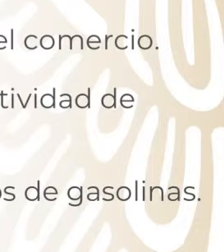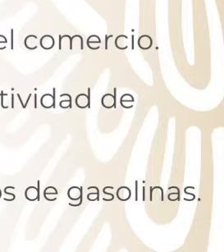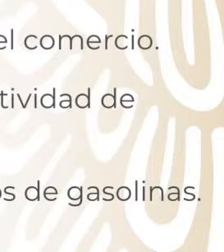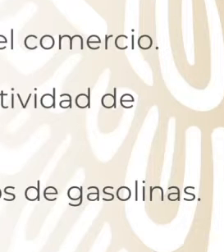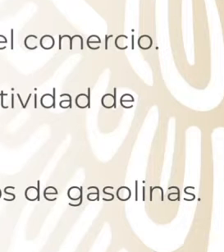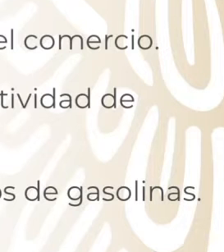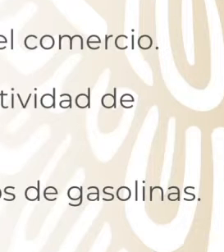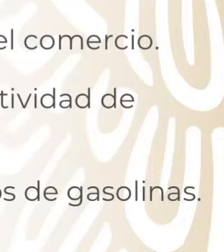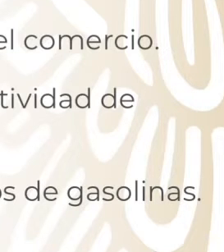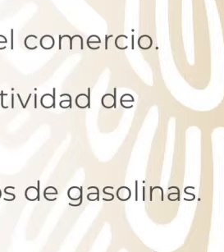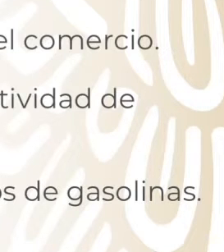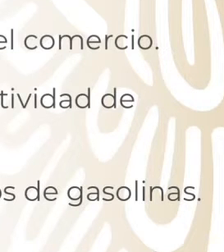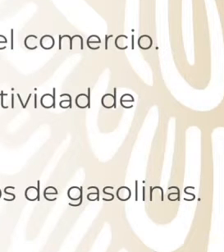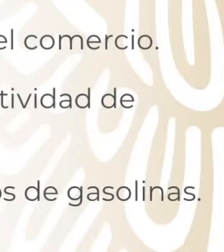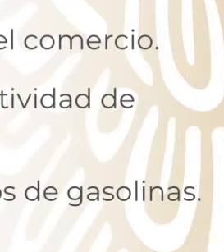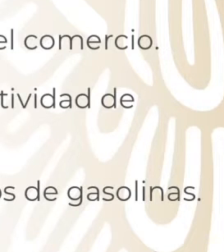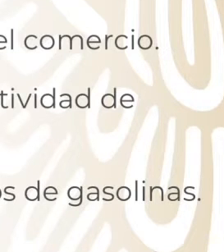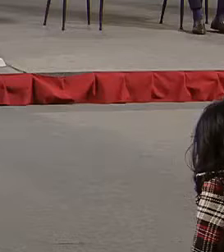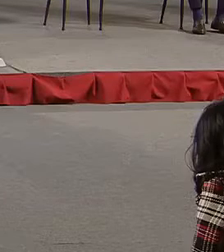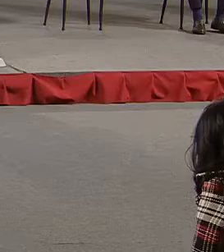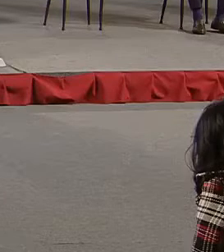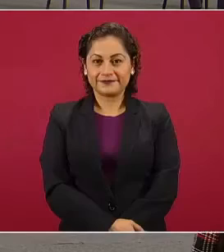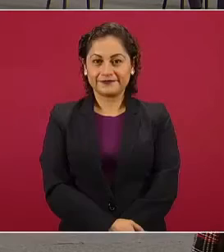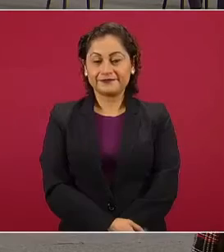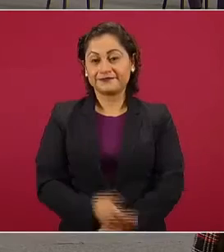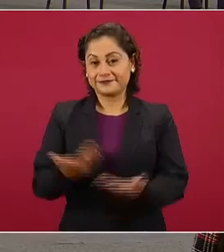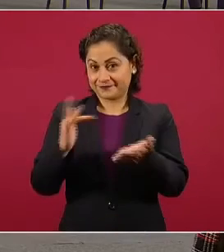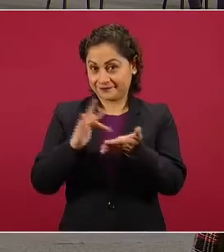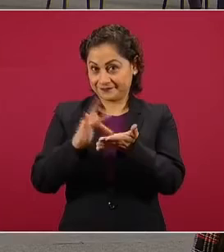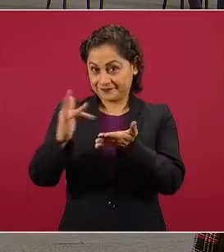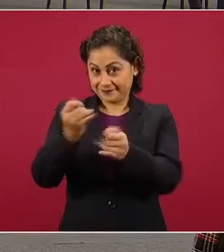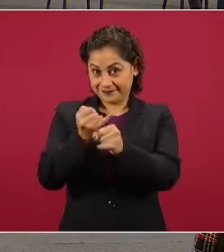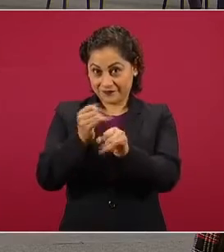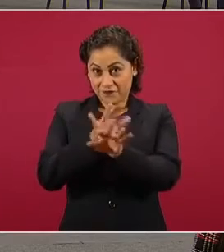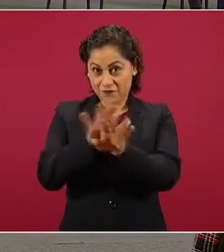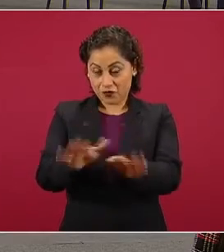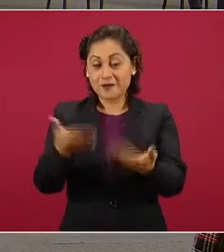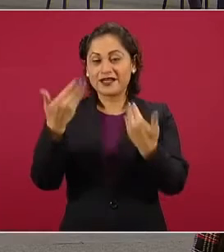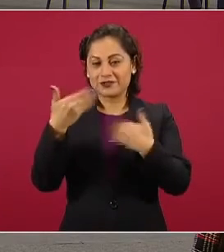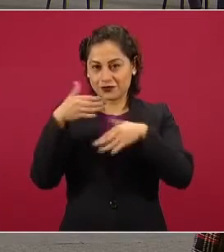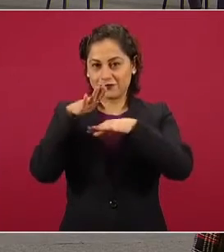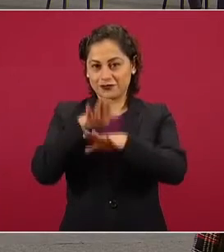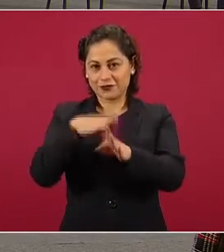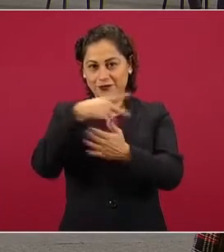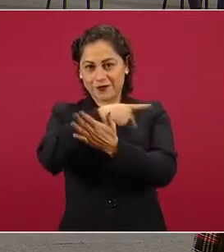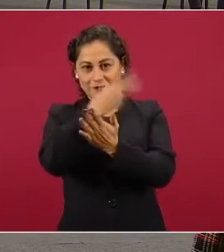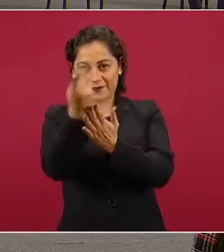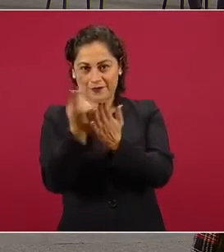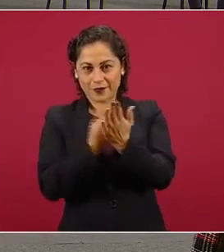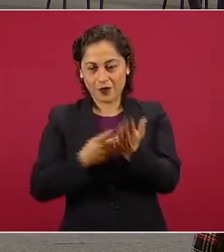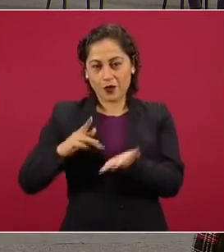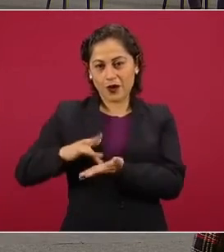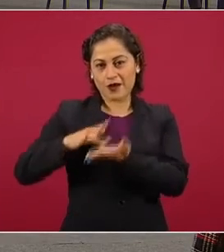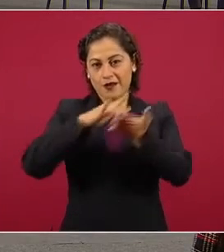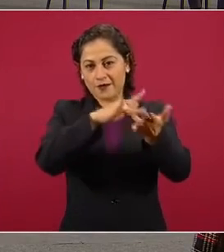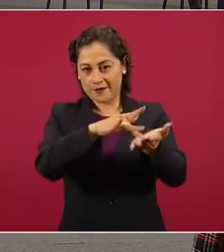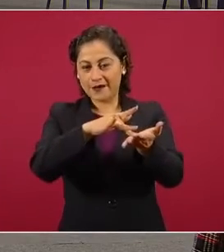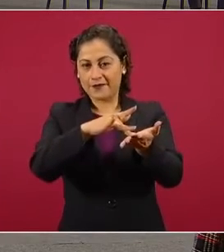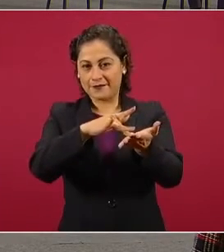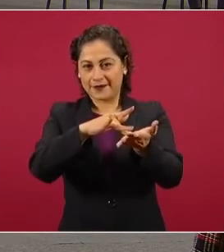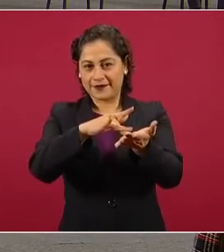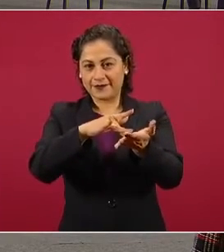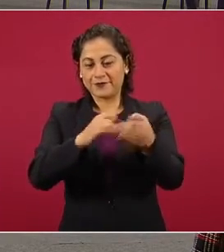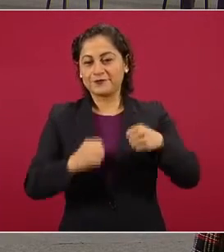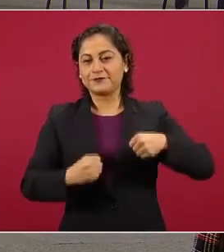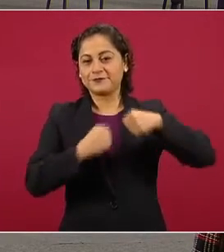a los del resto del país. Pues muchas gracias. Esta es la información que tenemos respecto al programa de la zona libre de la